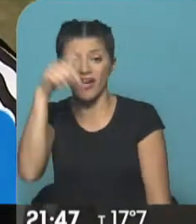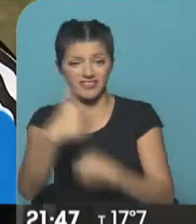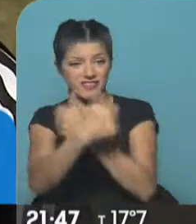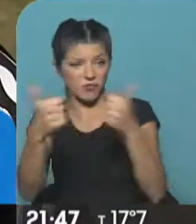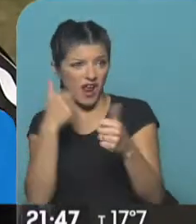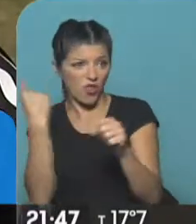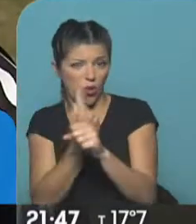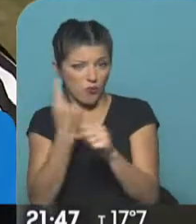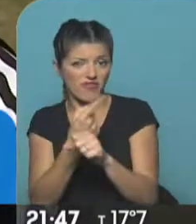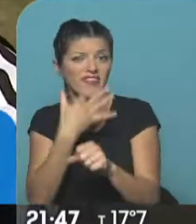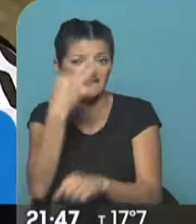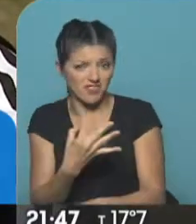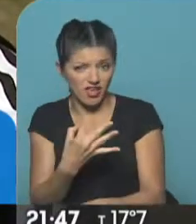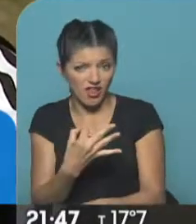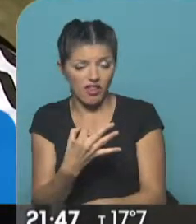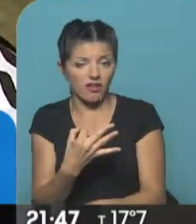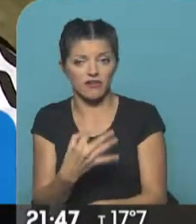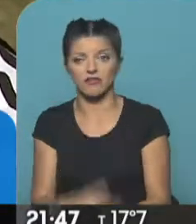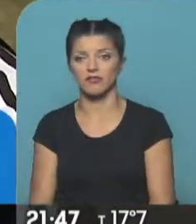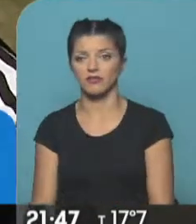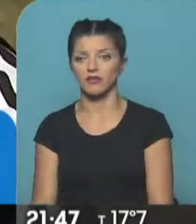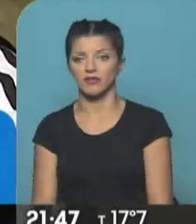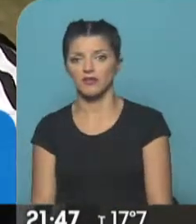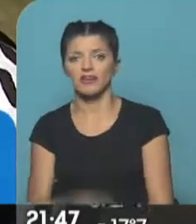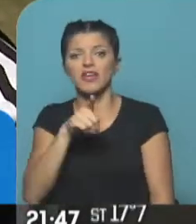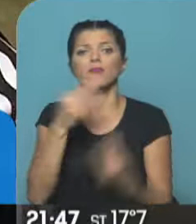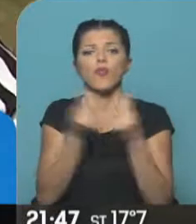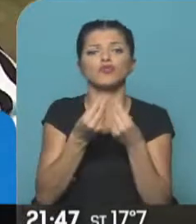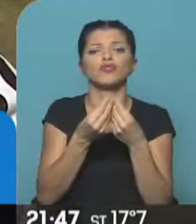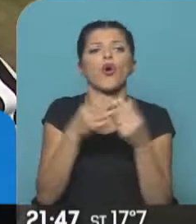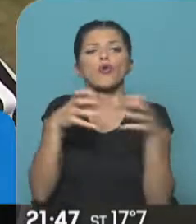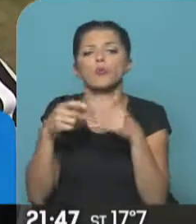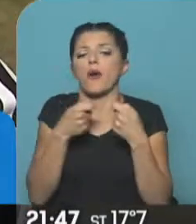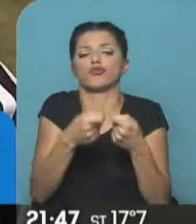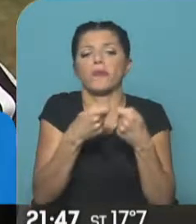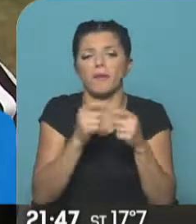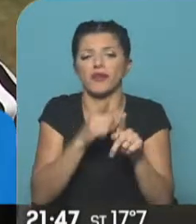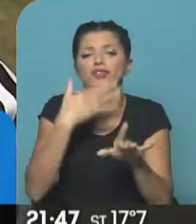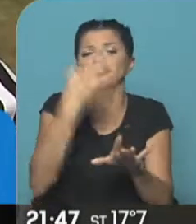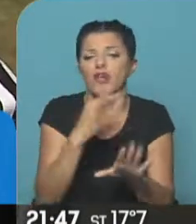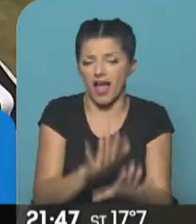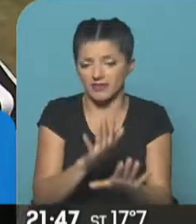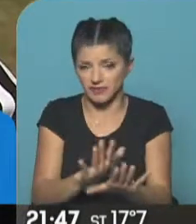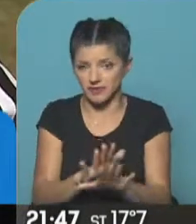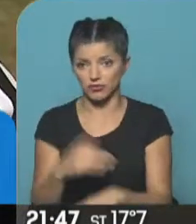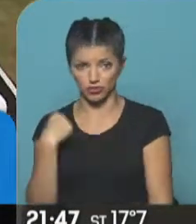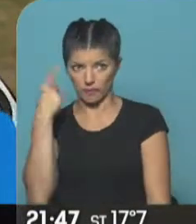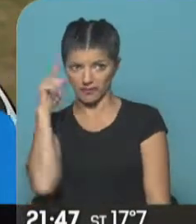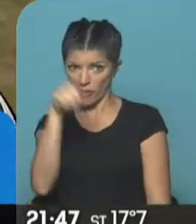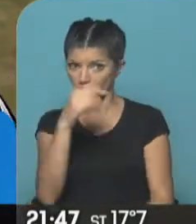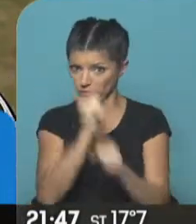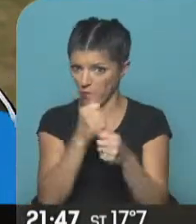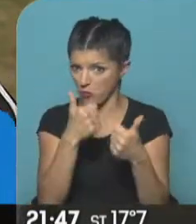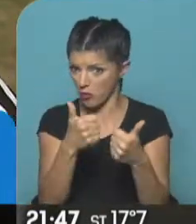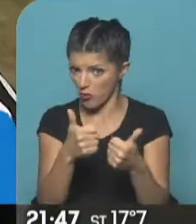y que estaba sometido a presiones de toda índole creemos que ha hecho un trabajo muy bueno la instrucción y que el